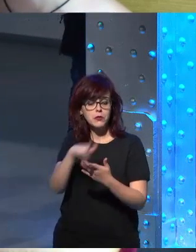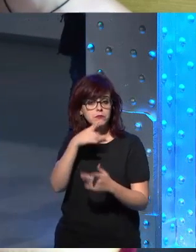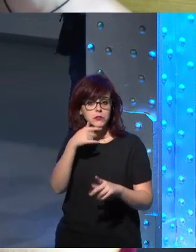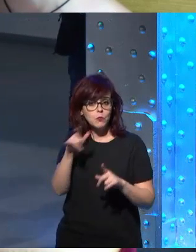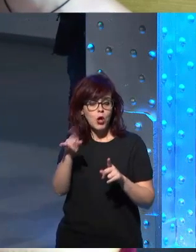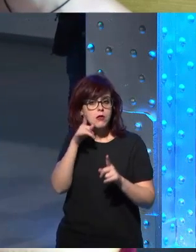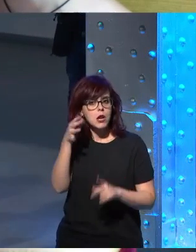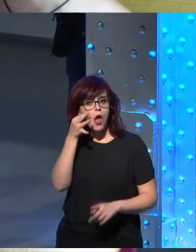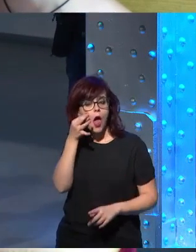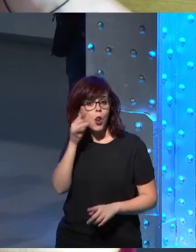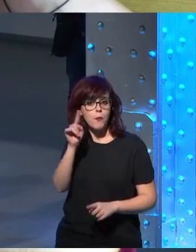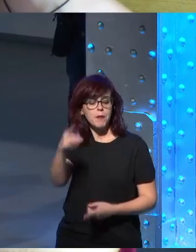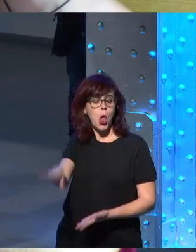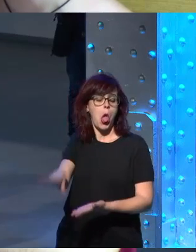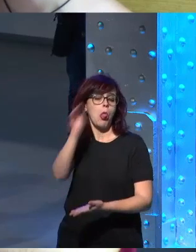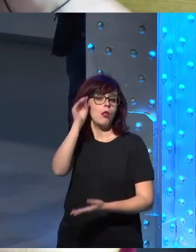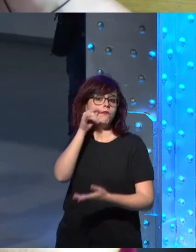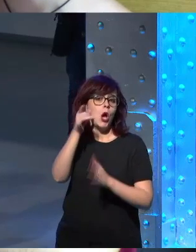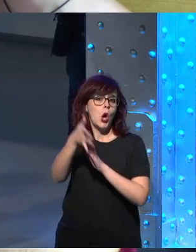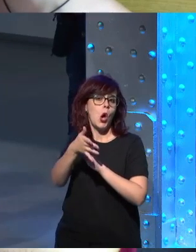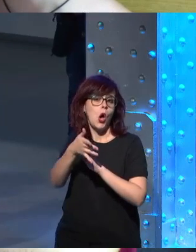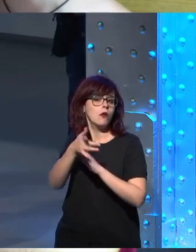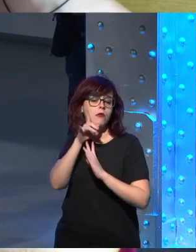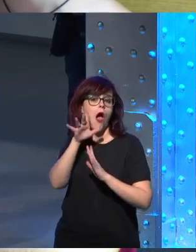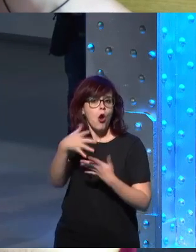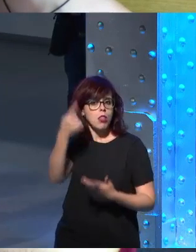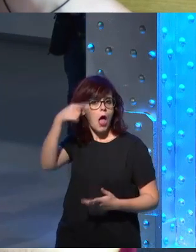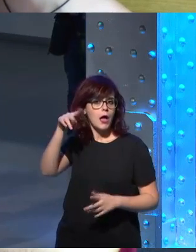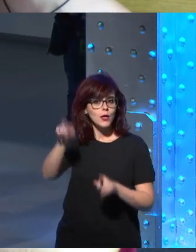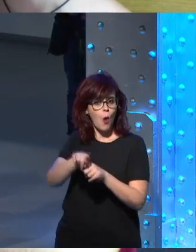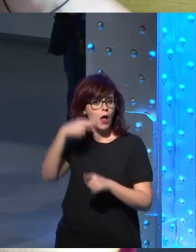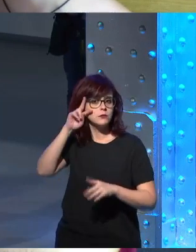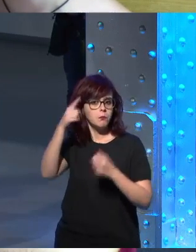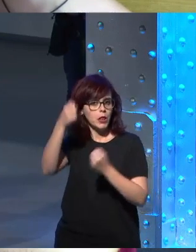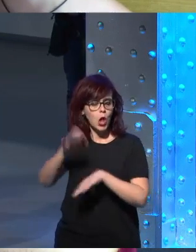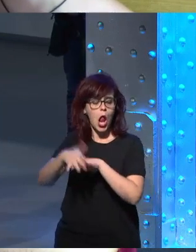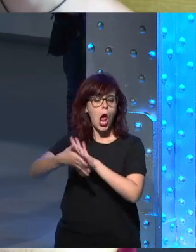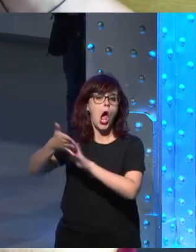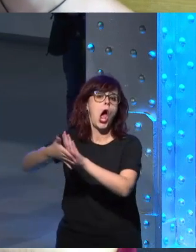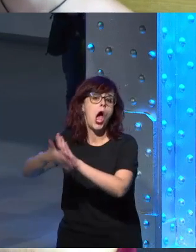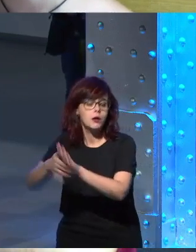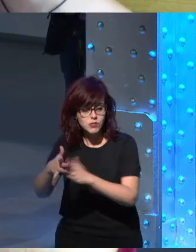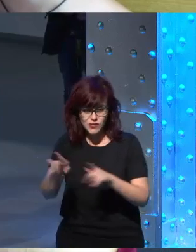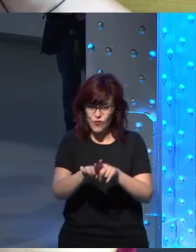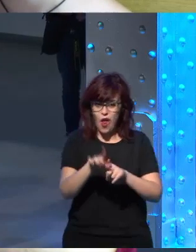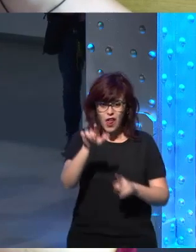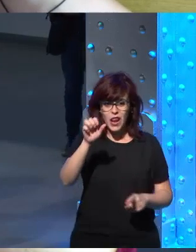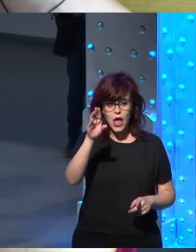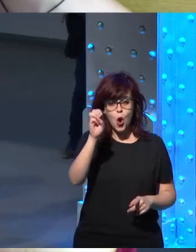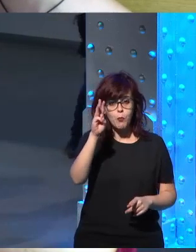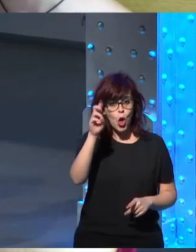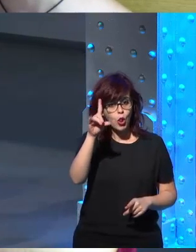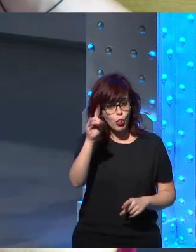y está escribiendo sobre ello. Así que, ¿lo veis peligroso? ¿Lo veis un cajón desastre? O... Sí, ahí entraría un poco lo que decía Leopoldo, ¿no? De tener